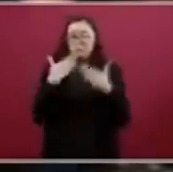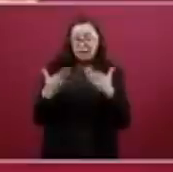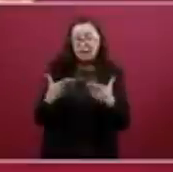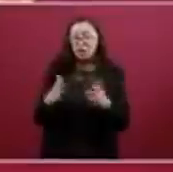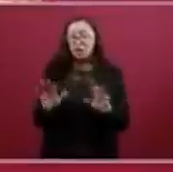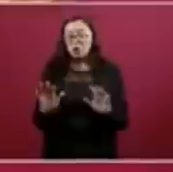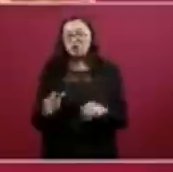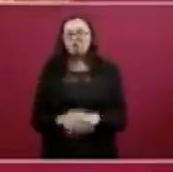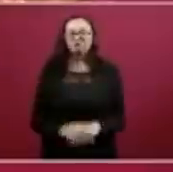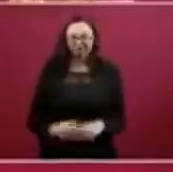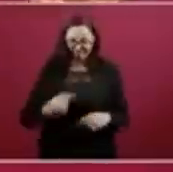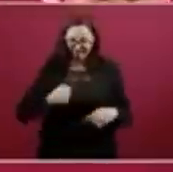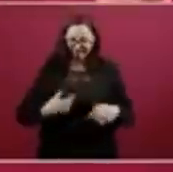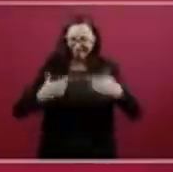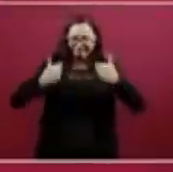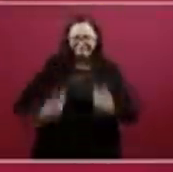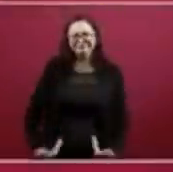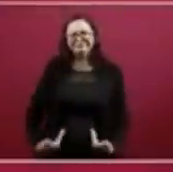Estoy al 100.